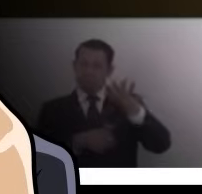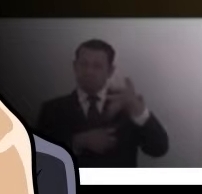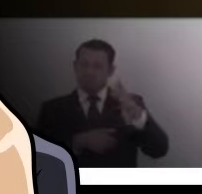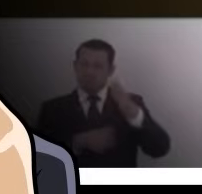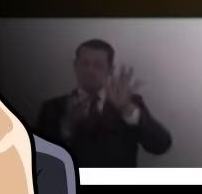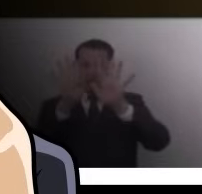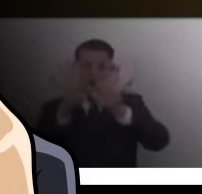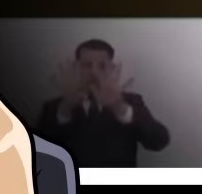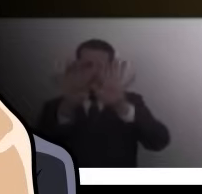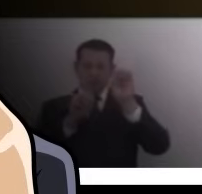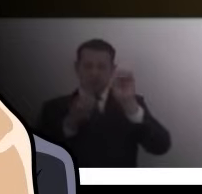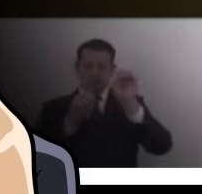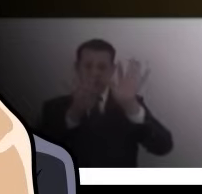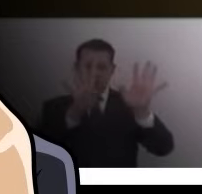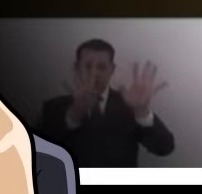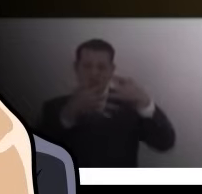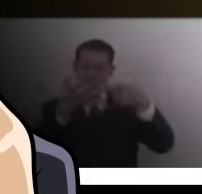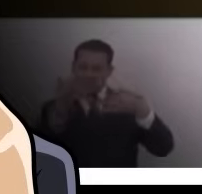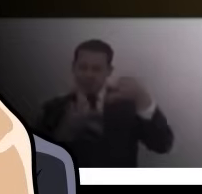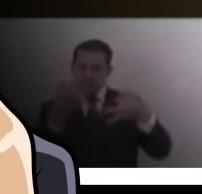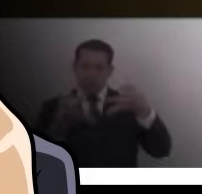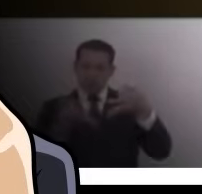de 909 leyes.